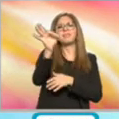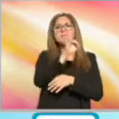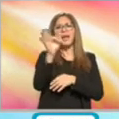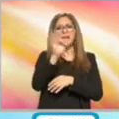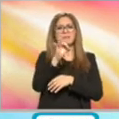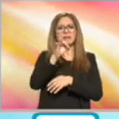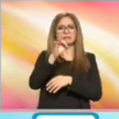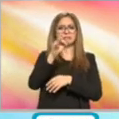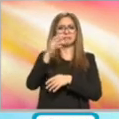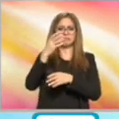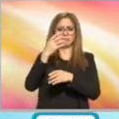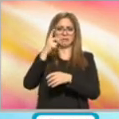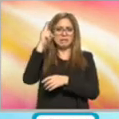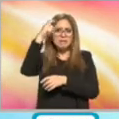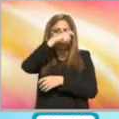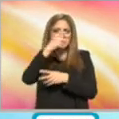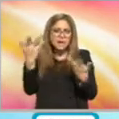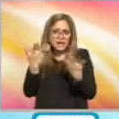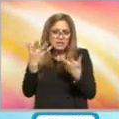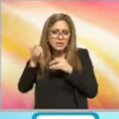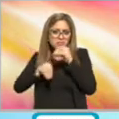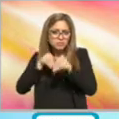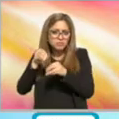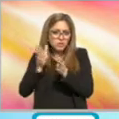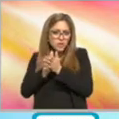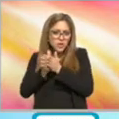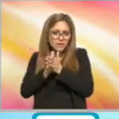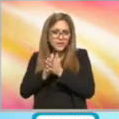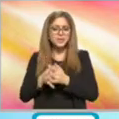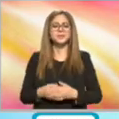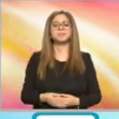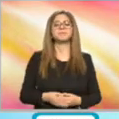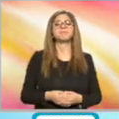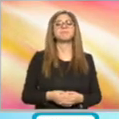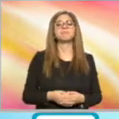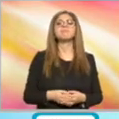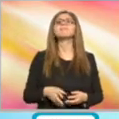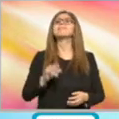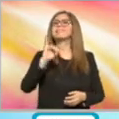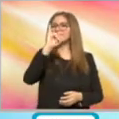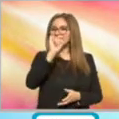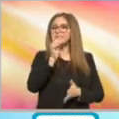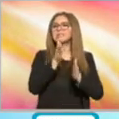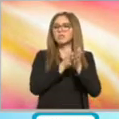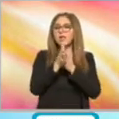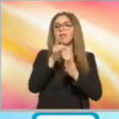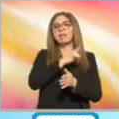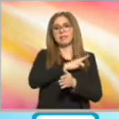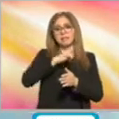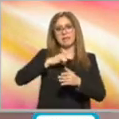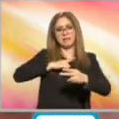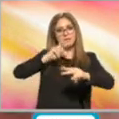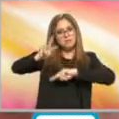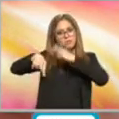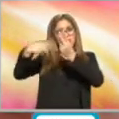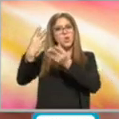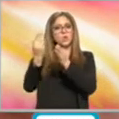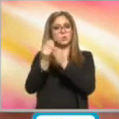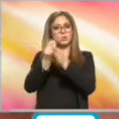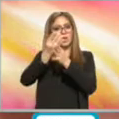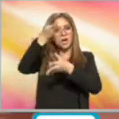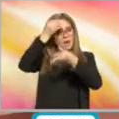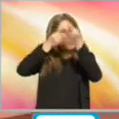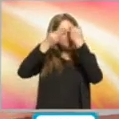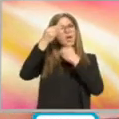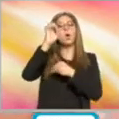sofisticado, ¿es esto así? Mira, el proceso es especial, es sofisticado. Tienes que tomar unas clases, la verdad, o